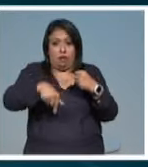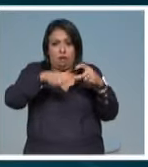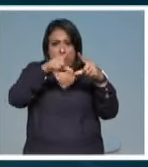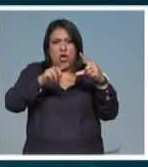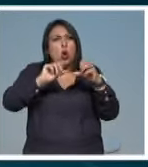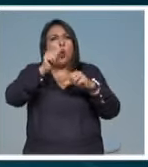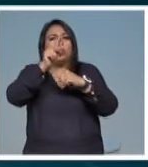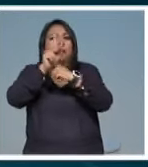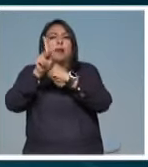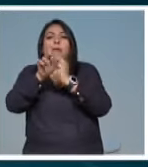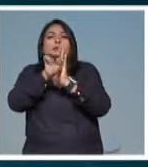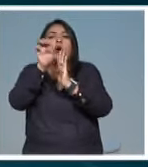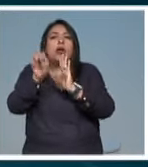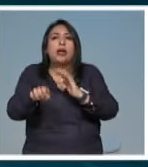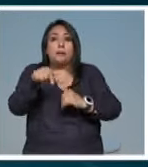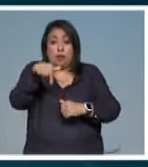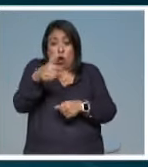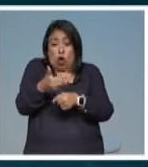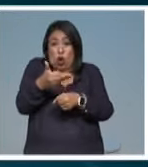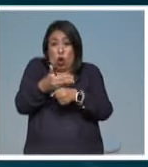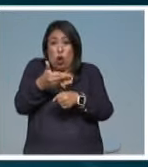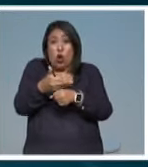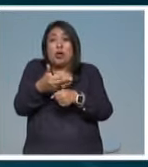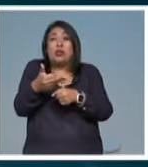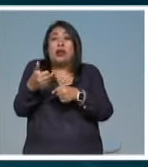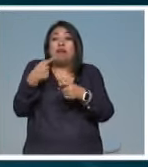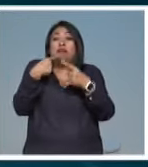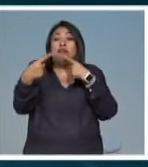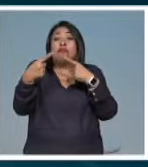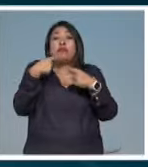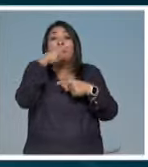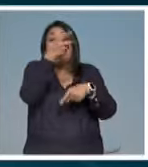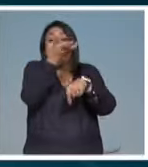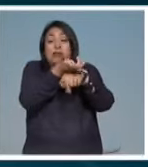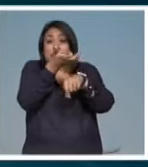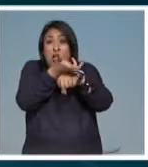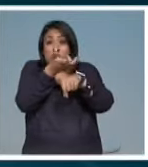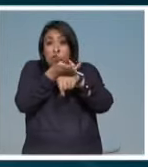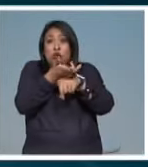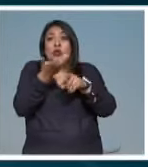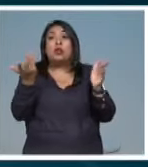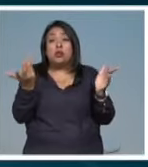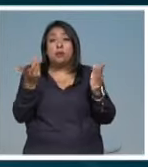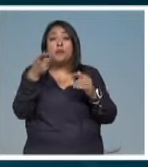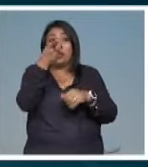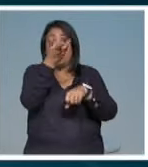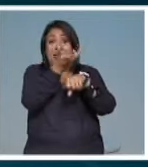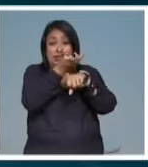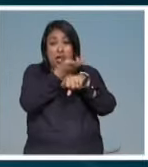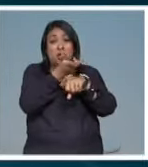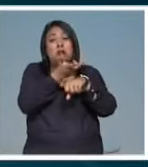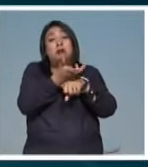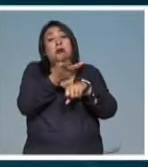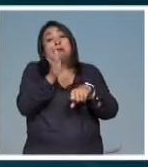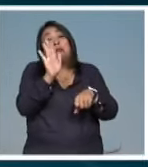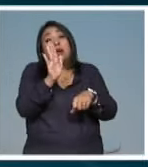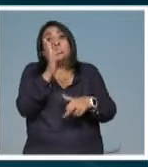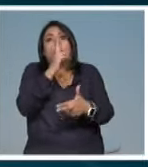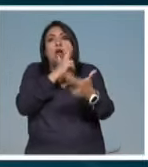Basta ver lo que está sucediendo en este momento en el debate público en Estados Unidos. Justo mientras que en Estados Unidos parece que se va